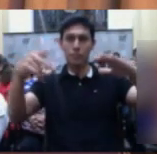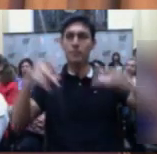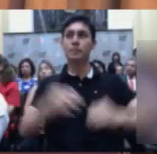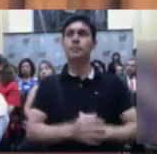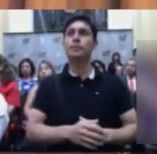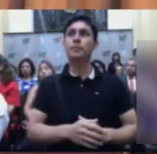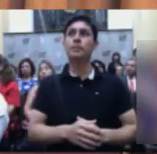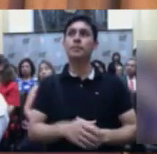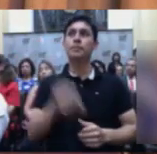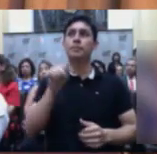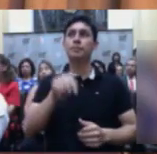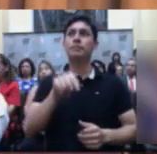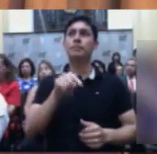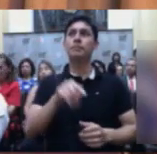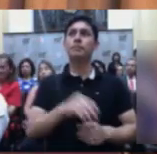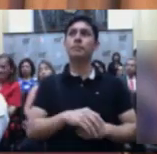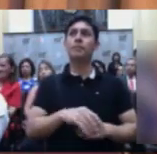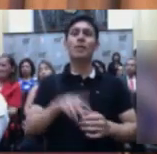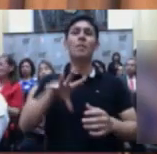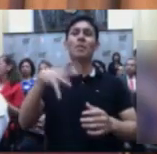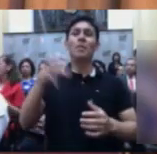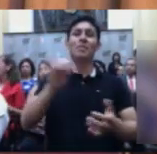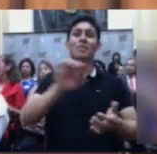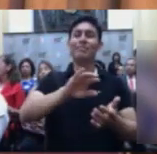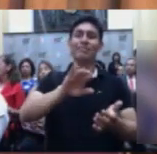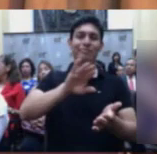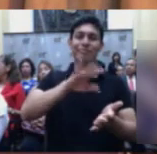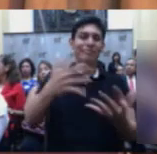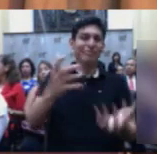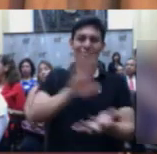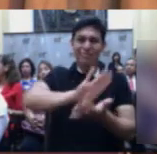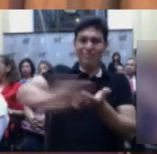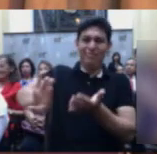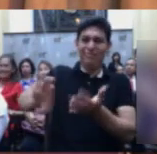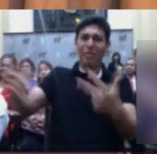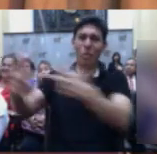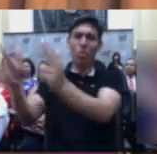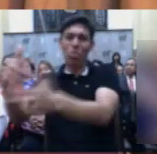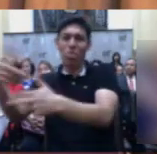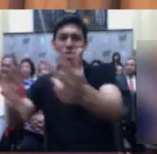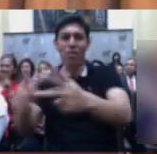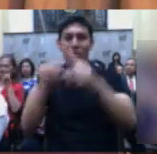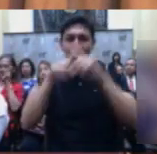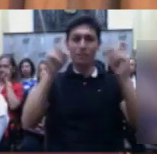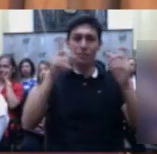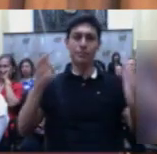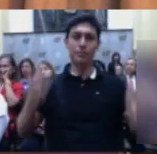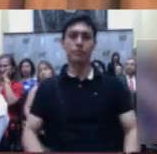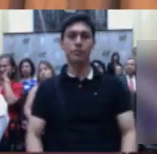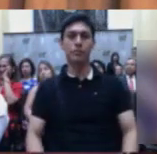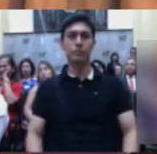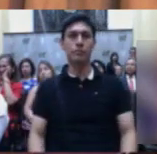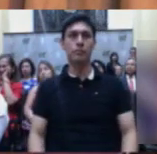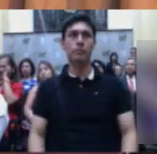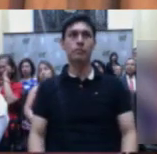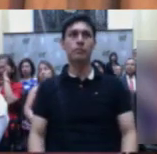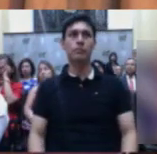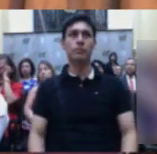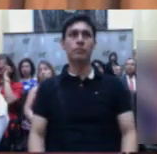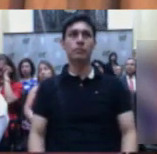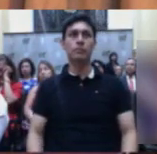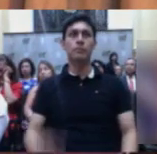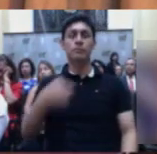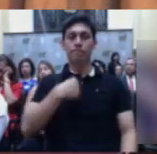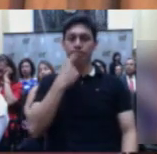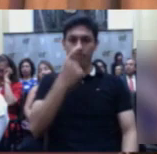informal y su incidencia sobre el tráfico en el corazón de nuestra ciudad. La